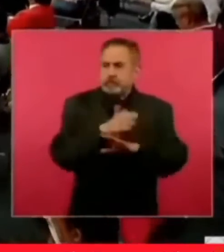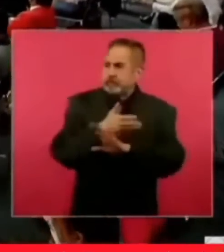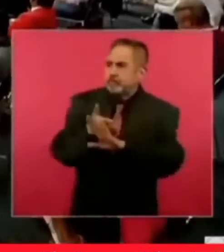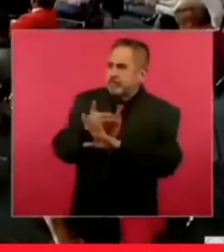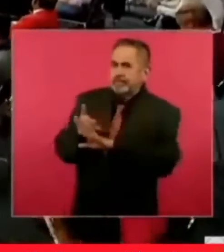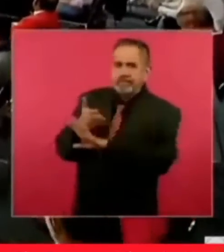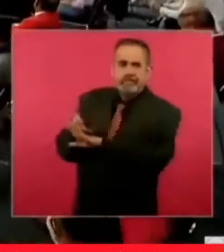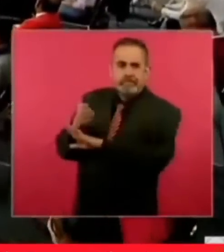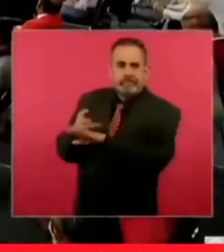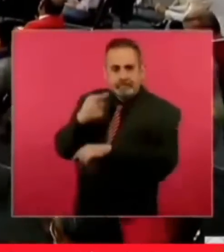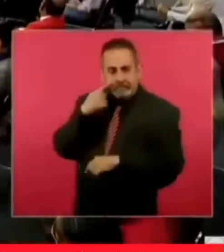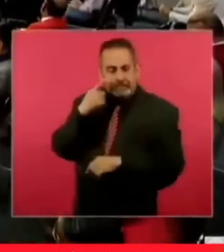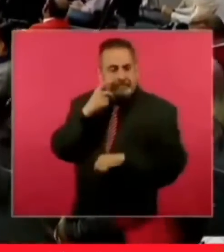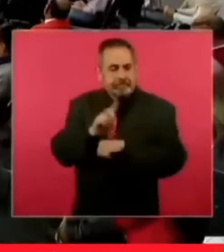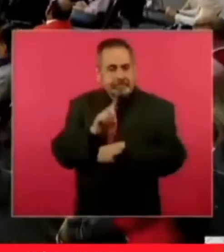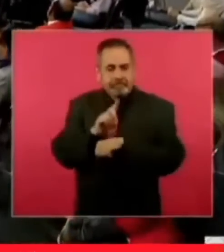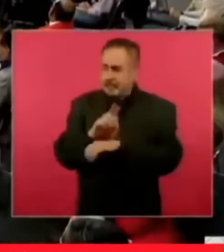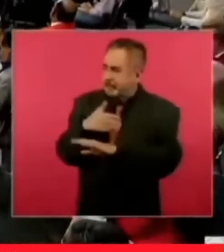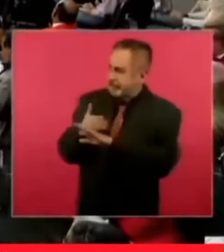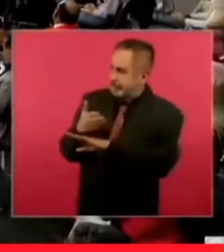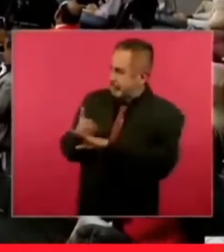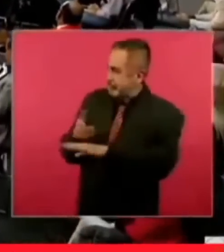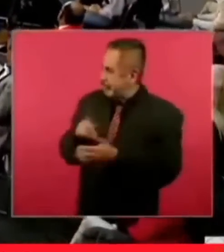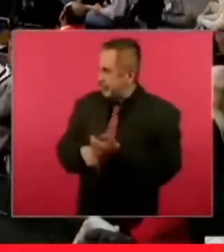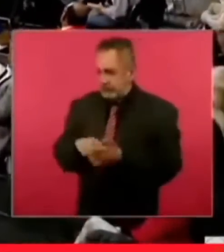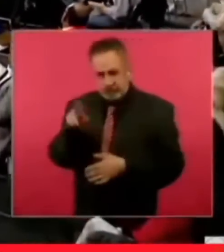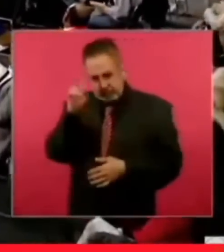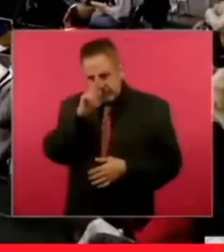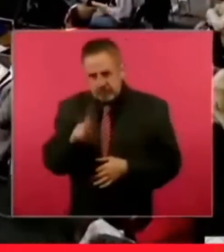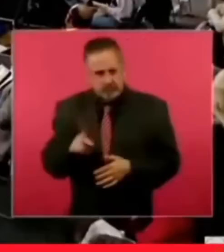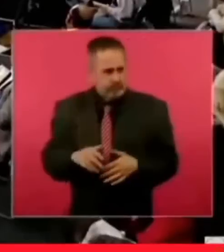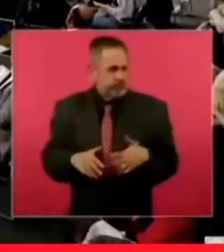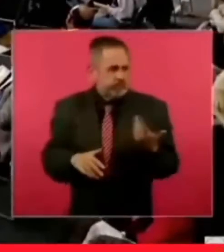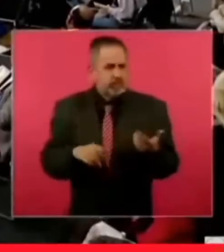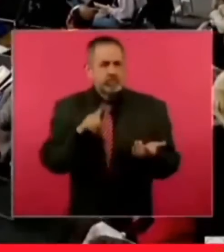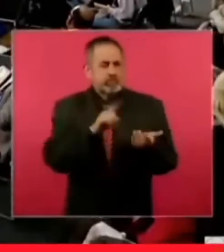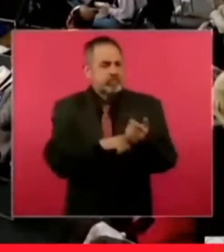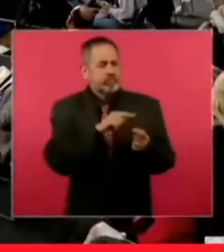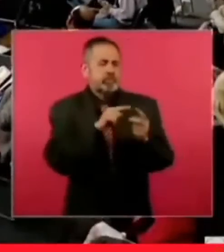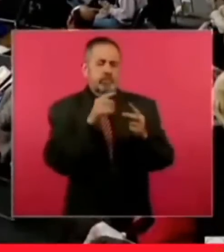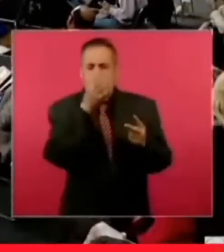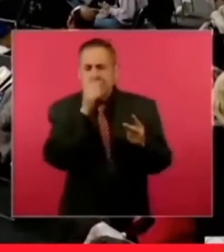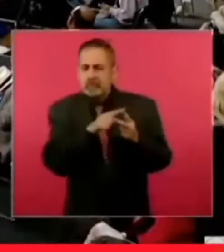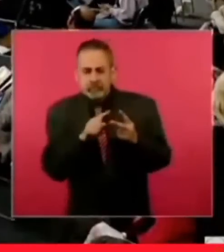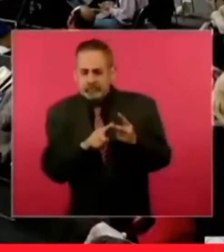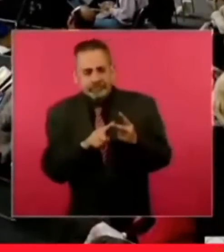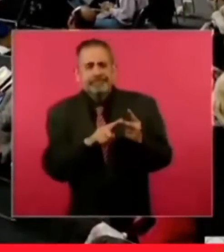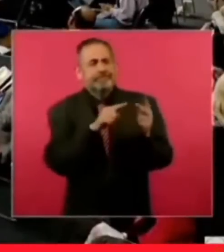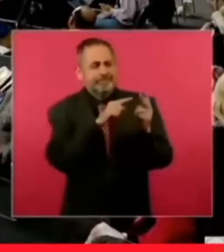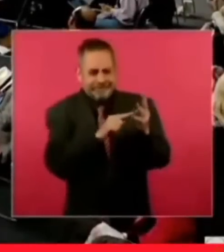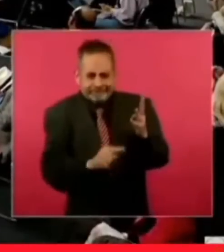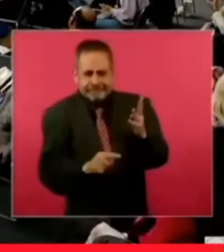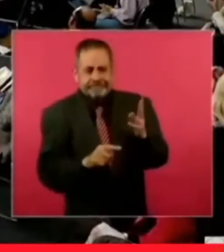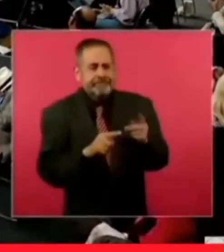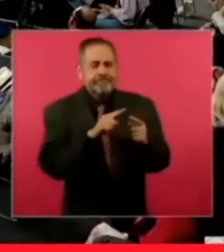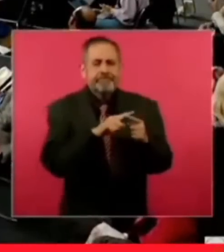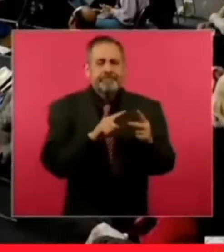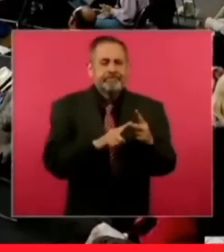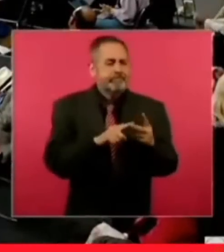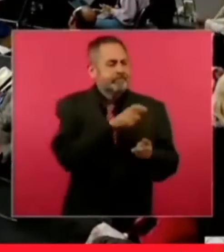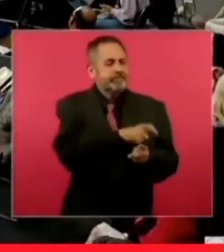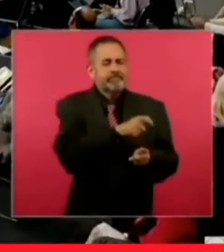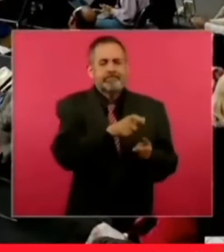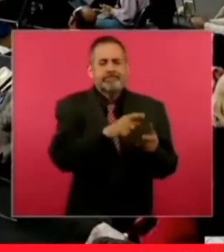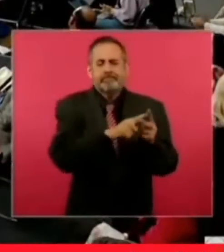incluso lo vemos pues todos los días. Por supuesto, no solo participan estos dos, digamos,